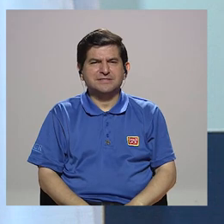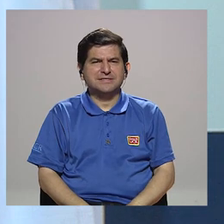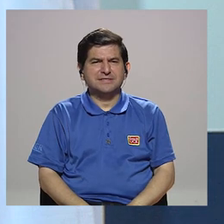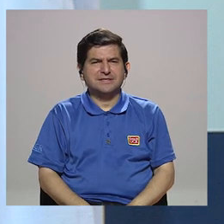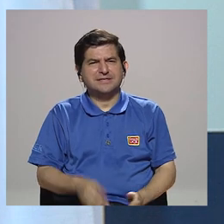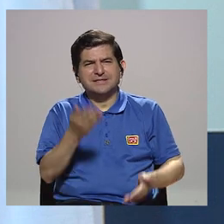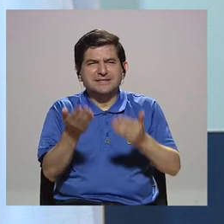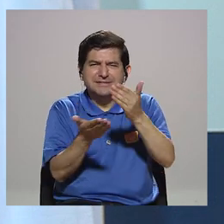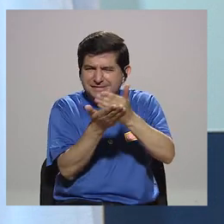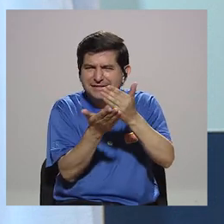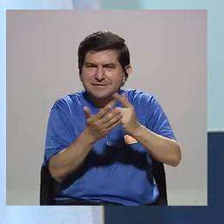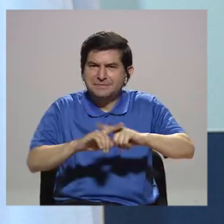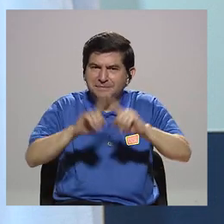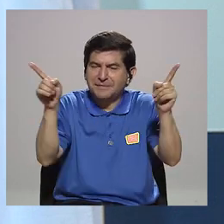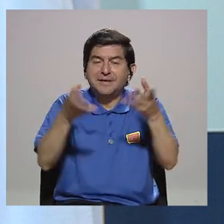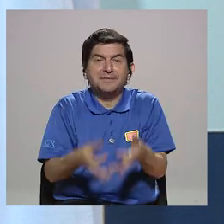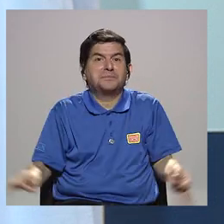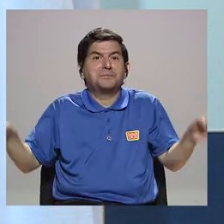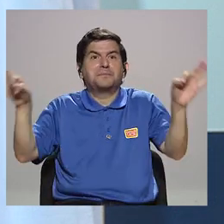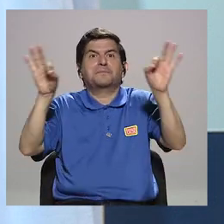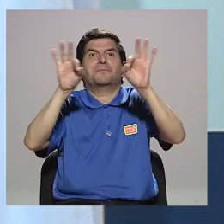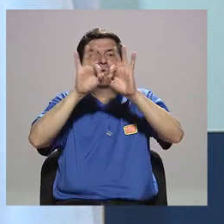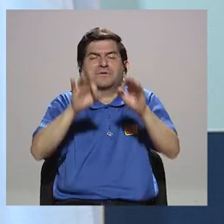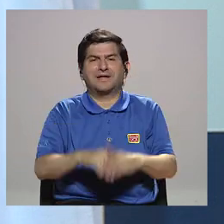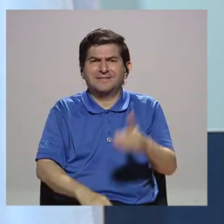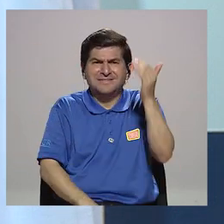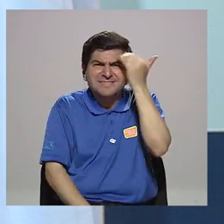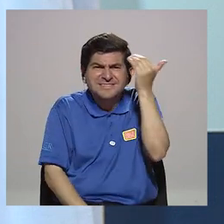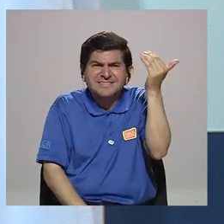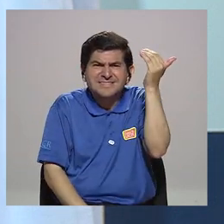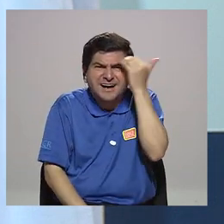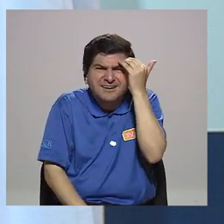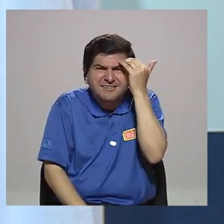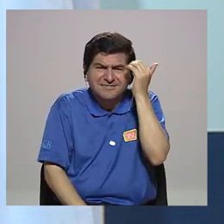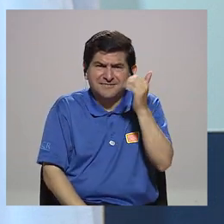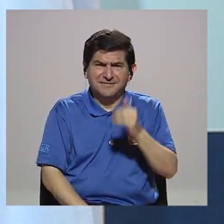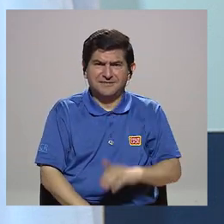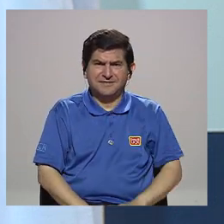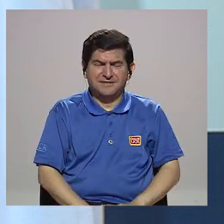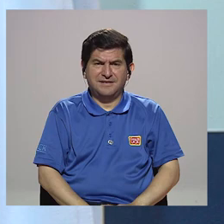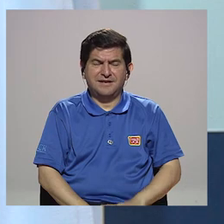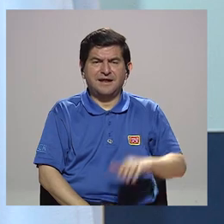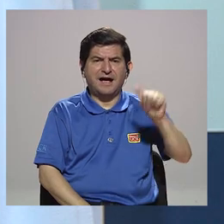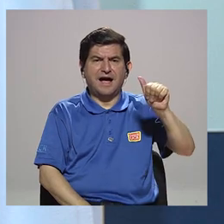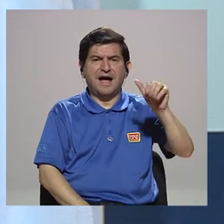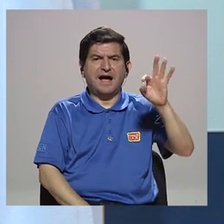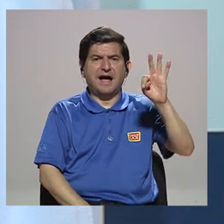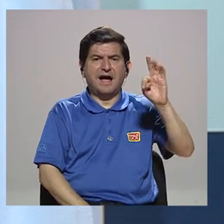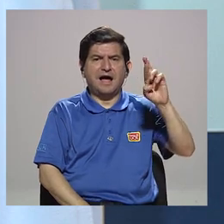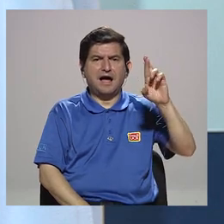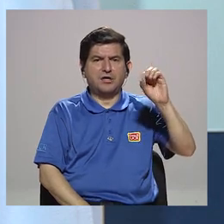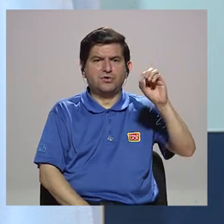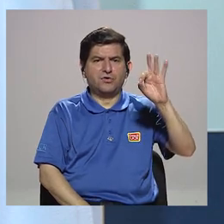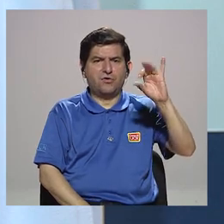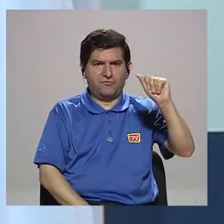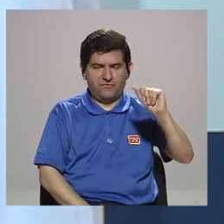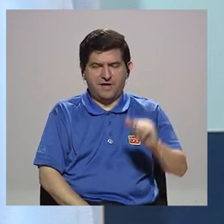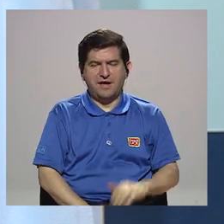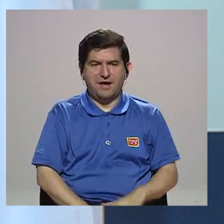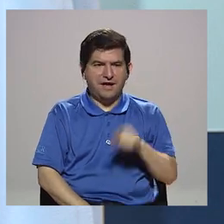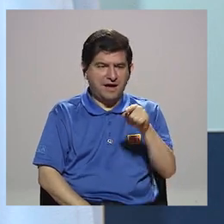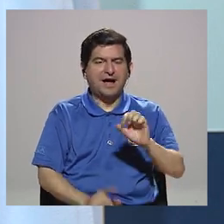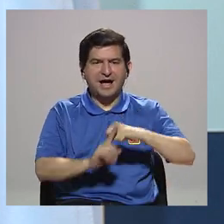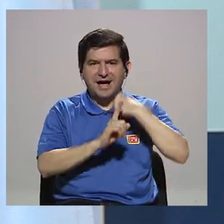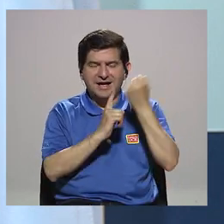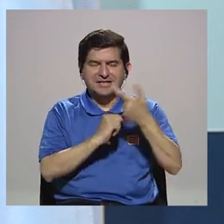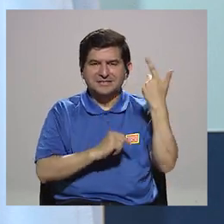ser majadero, porque me parece que lo importante en esto es saber que la atrofia, la gastritis crónica